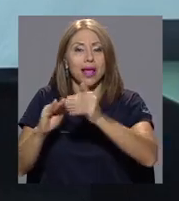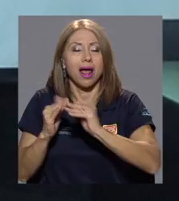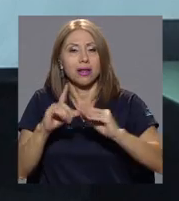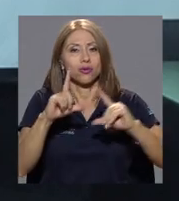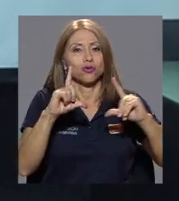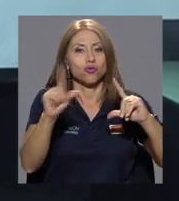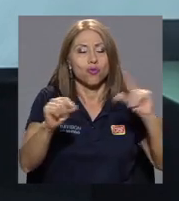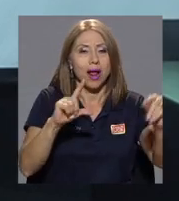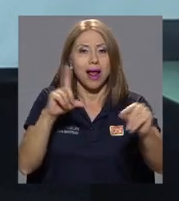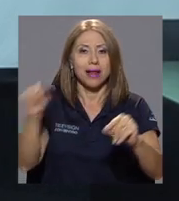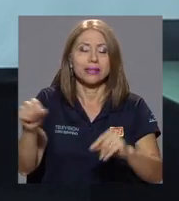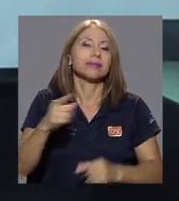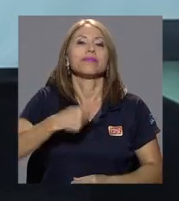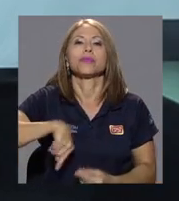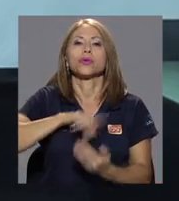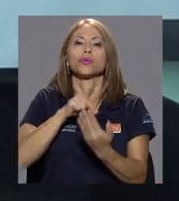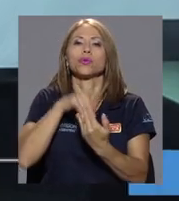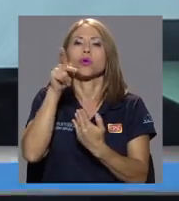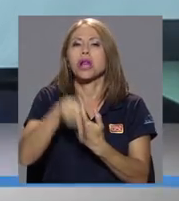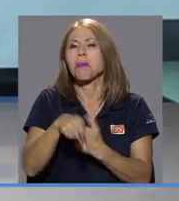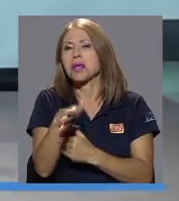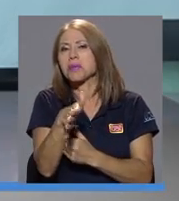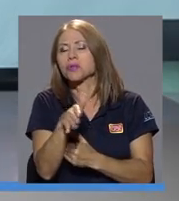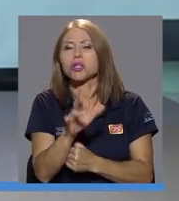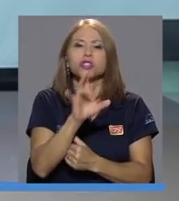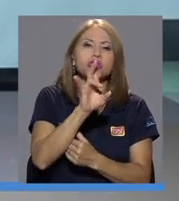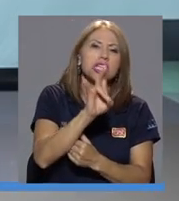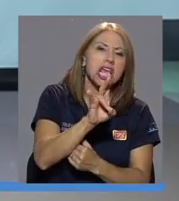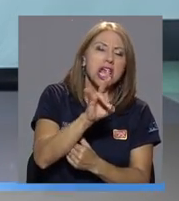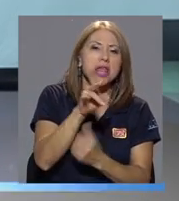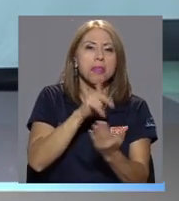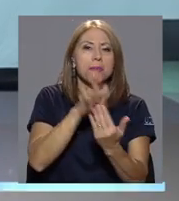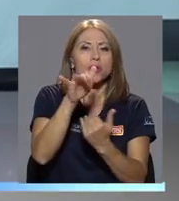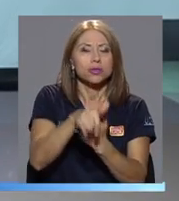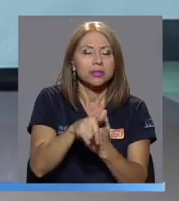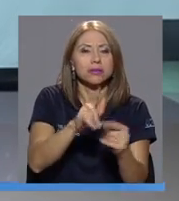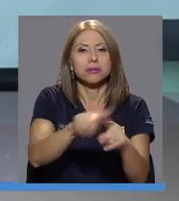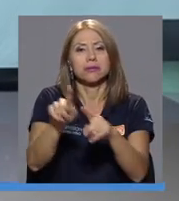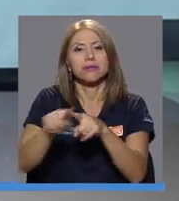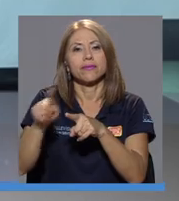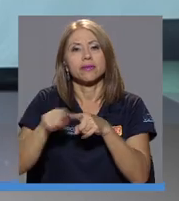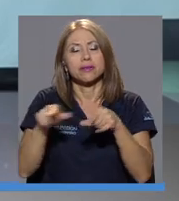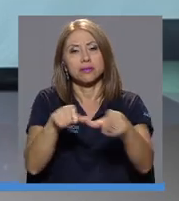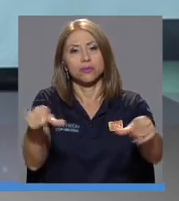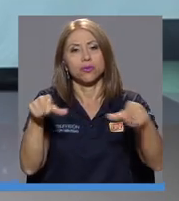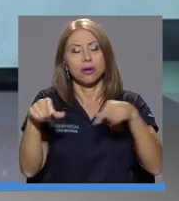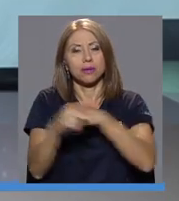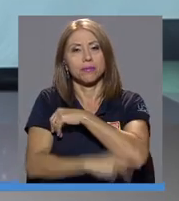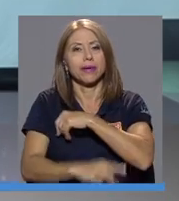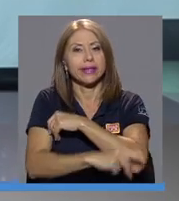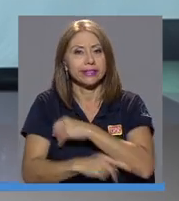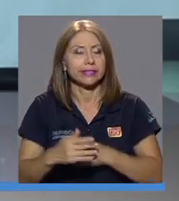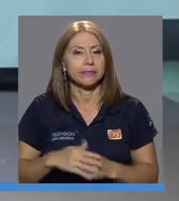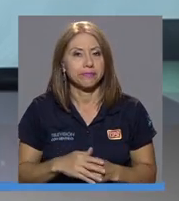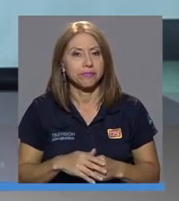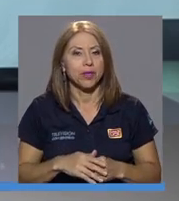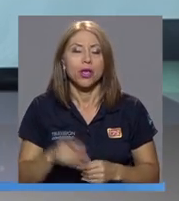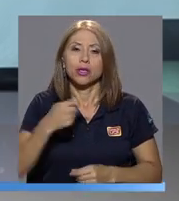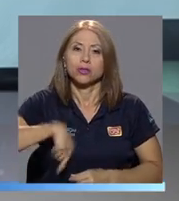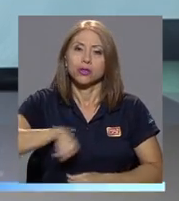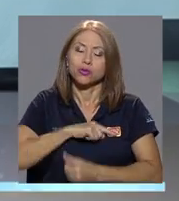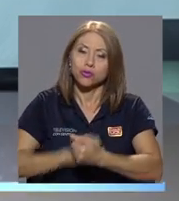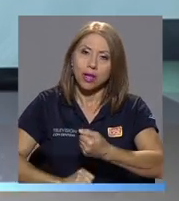programa que reúne alrededor de 6-7 proyectos en diferentes partes del país, en